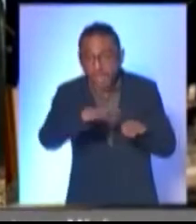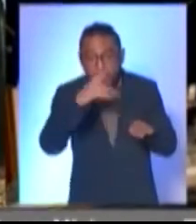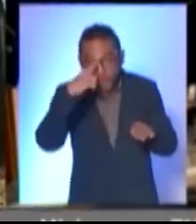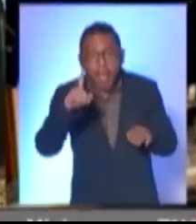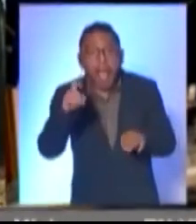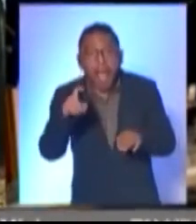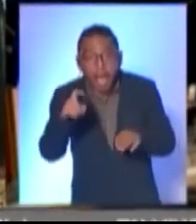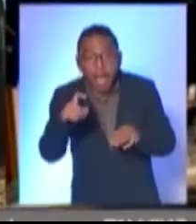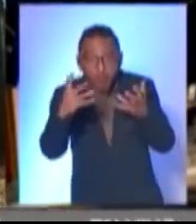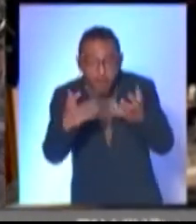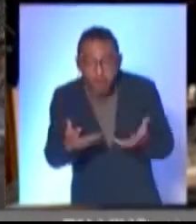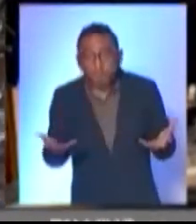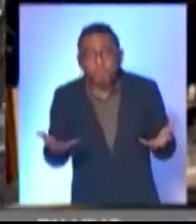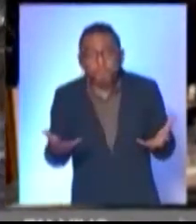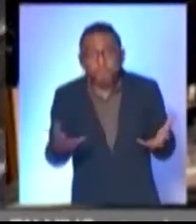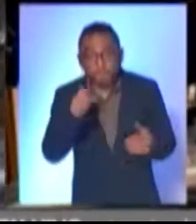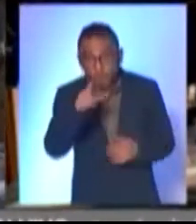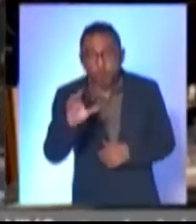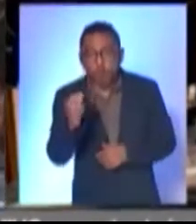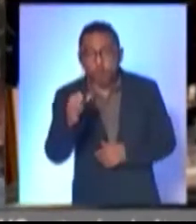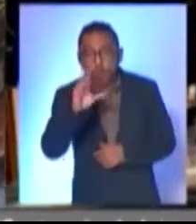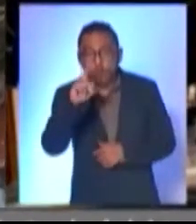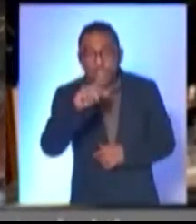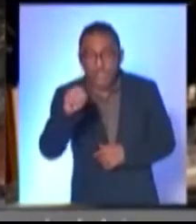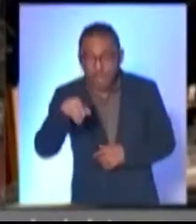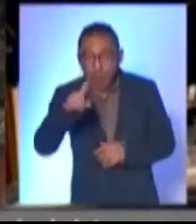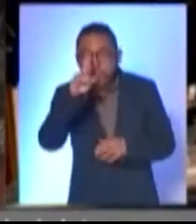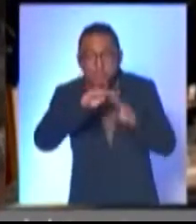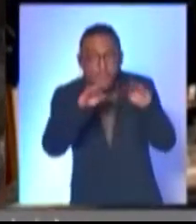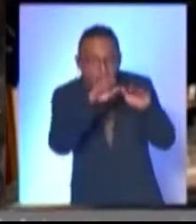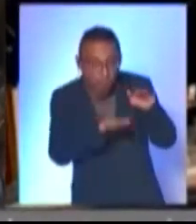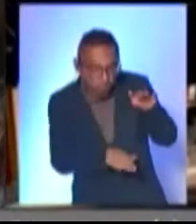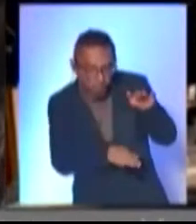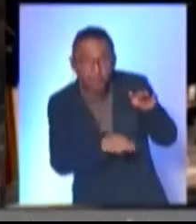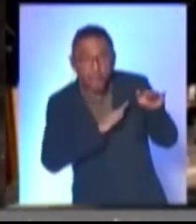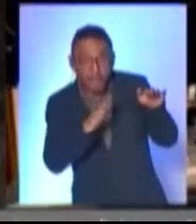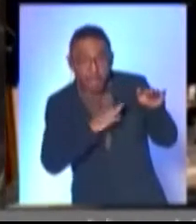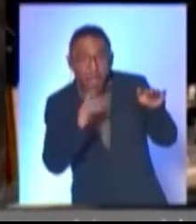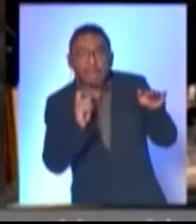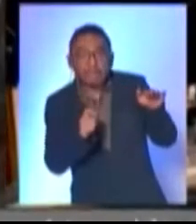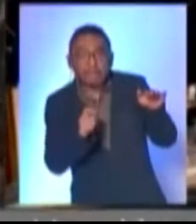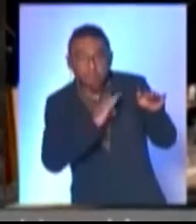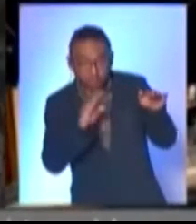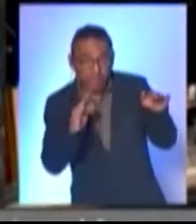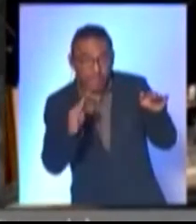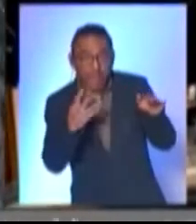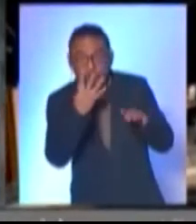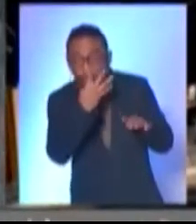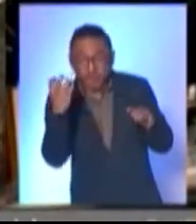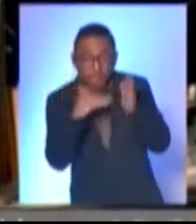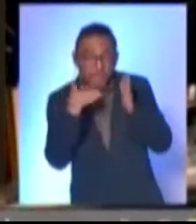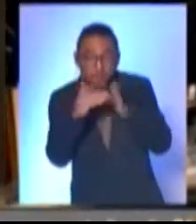agua. Bueno, Cuitzeo a un metro de profundidad tendría 400 millones de metros